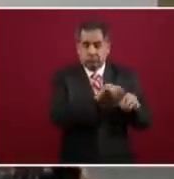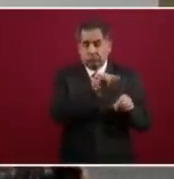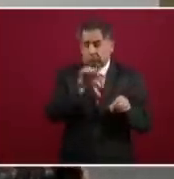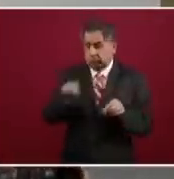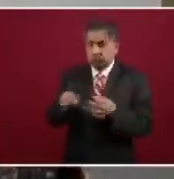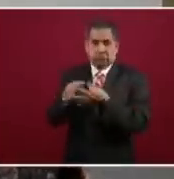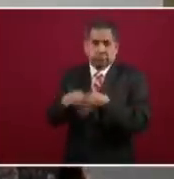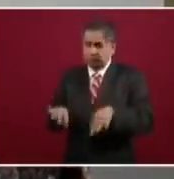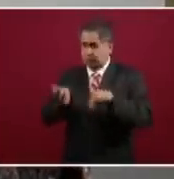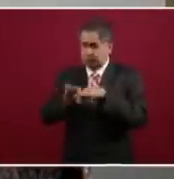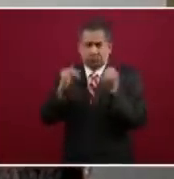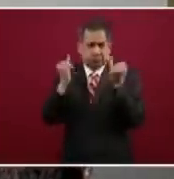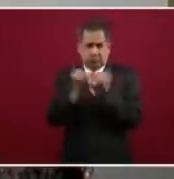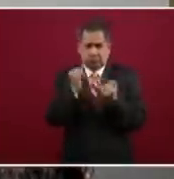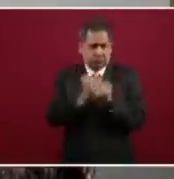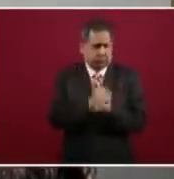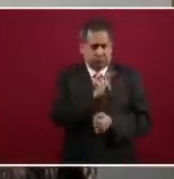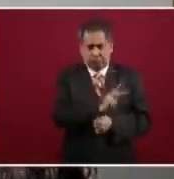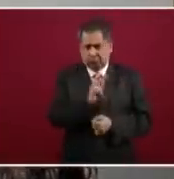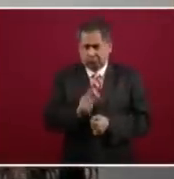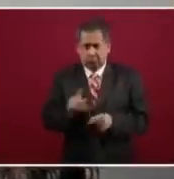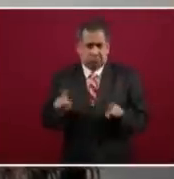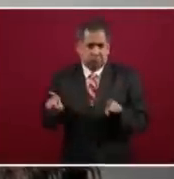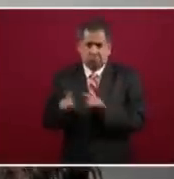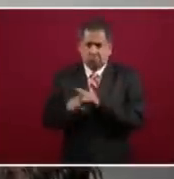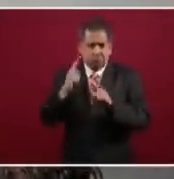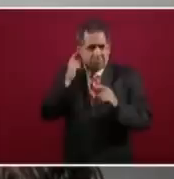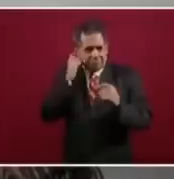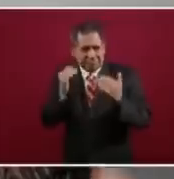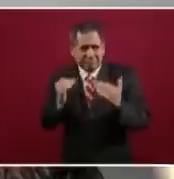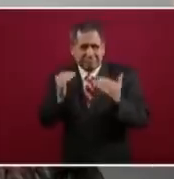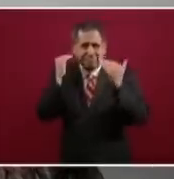que las otras tres transformaciones